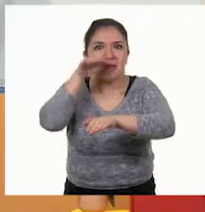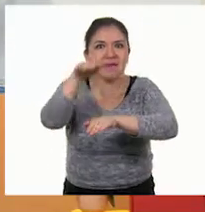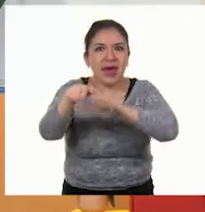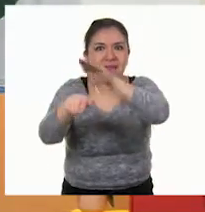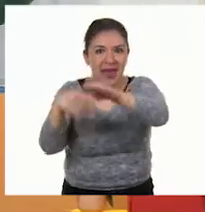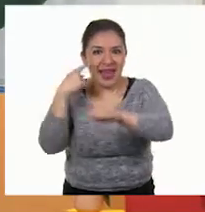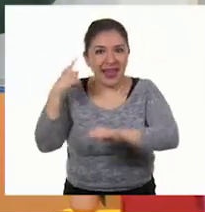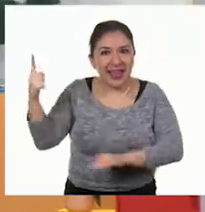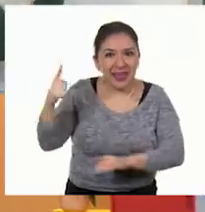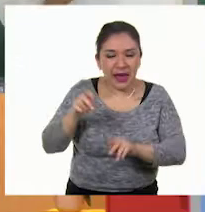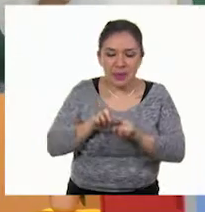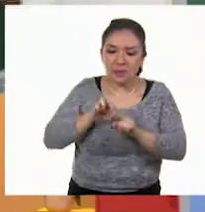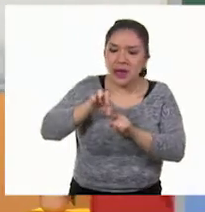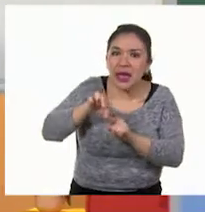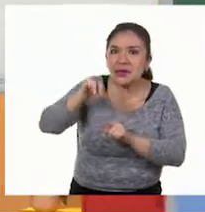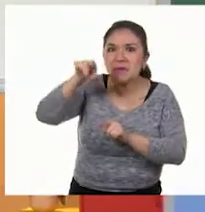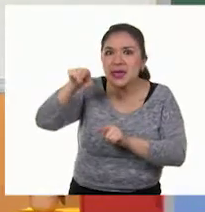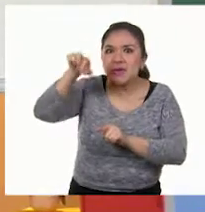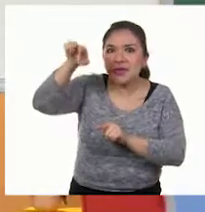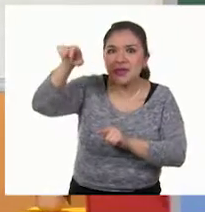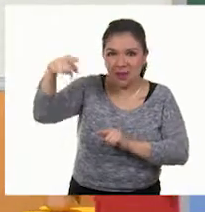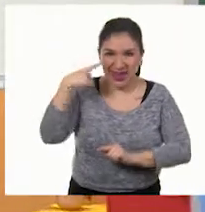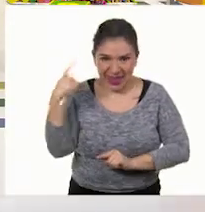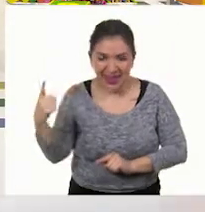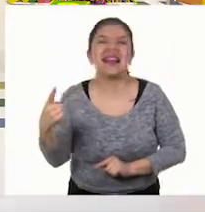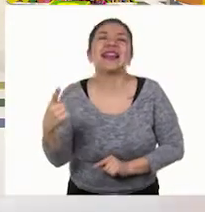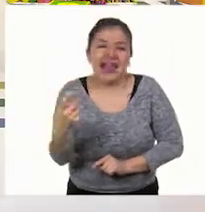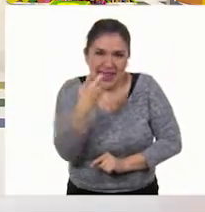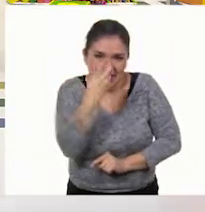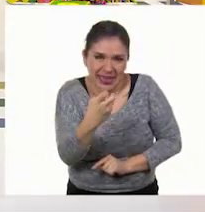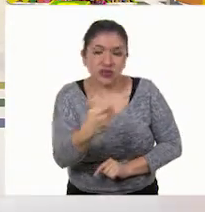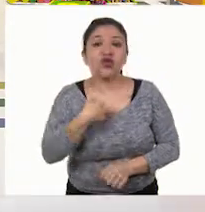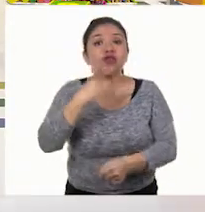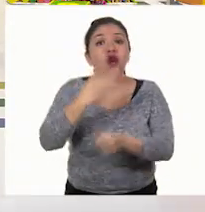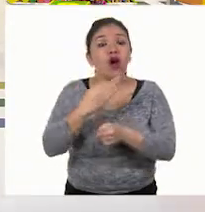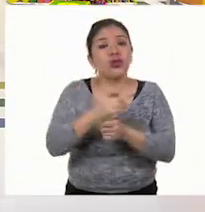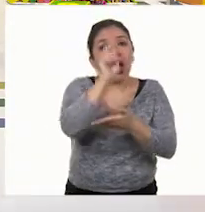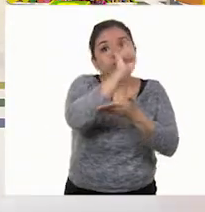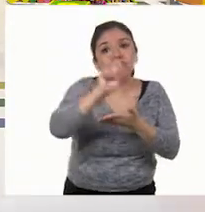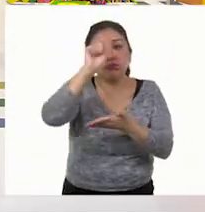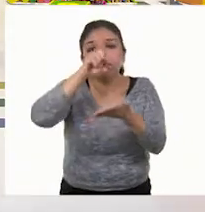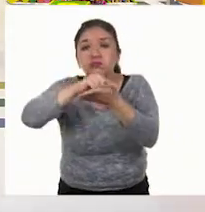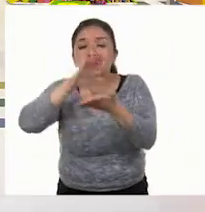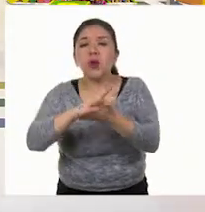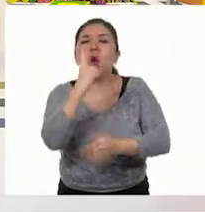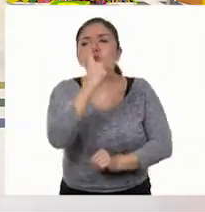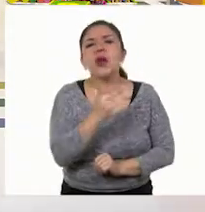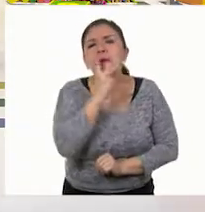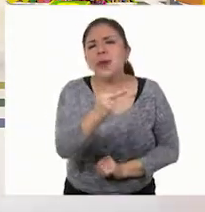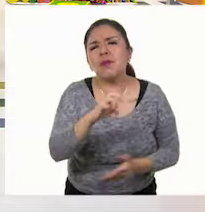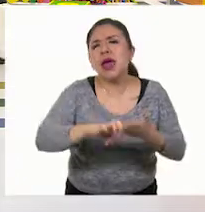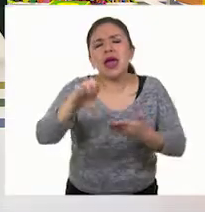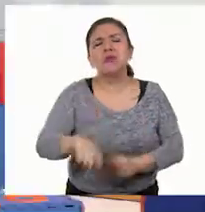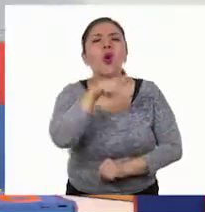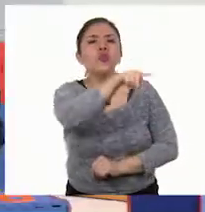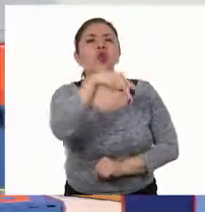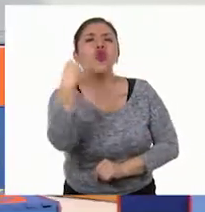o escalones, ¿vale? Ajá. Ok, entonces yo voy a escribir una palabra. Por ejemplo, voy a escribir tu